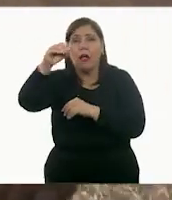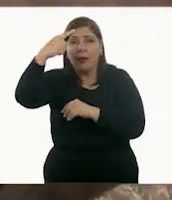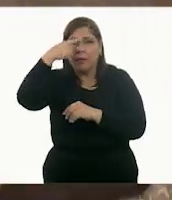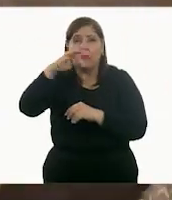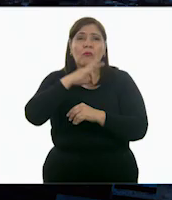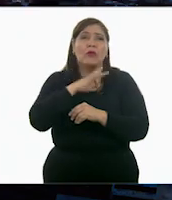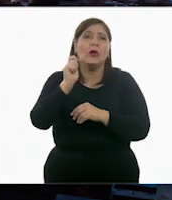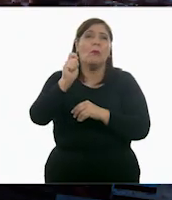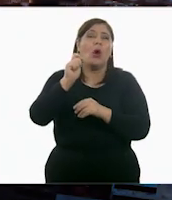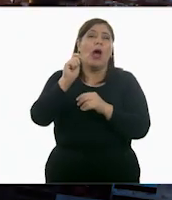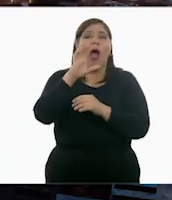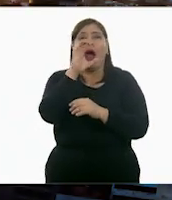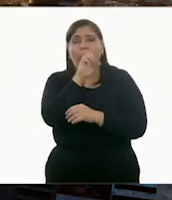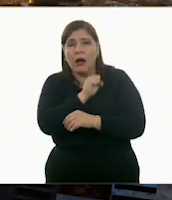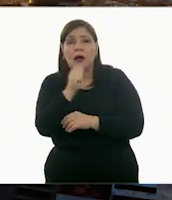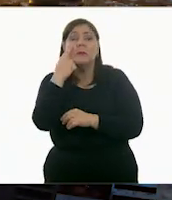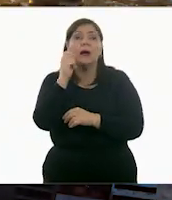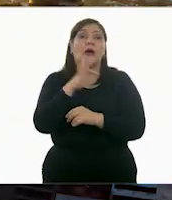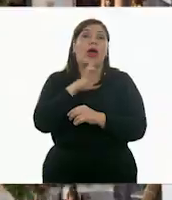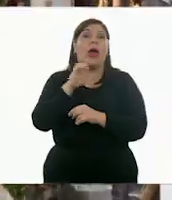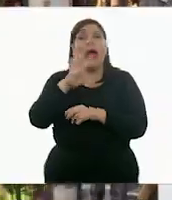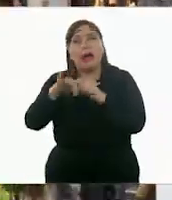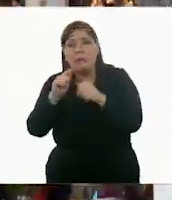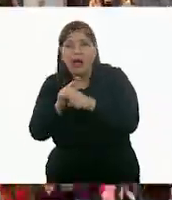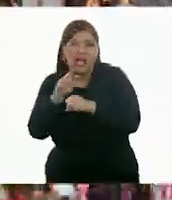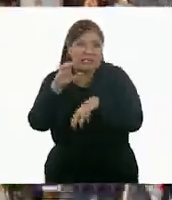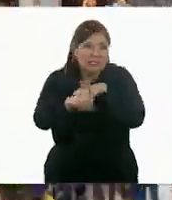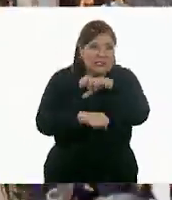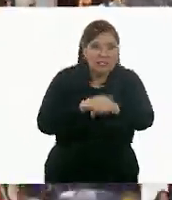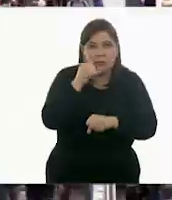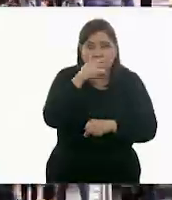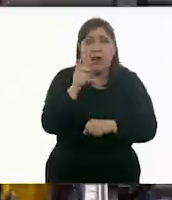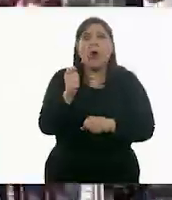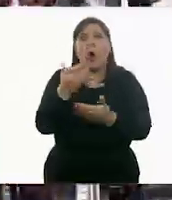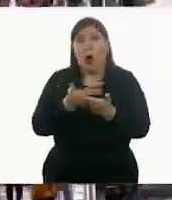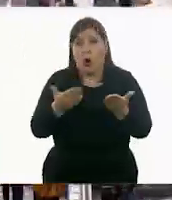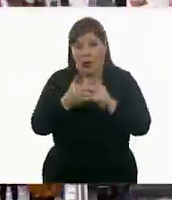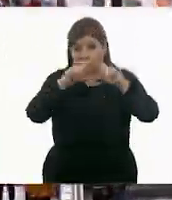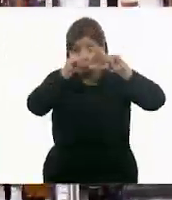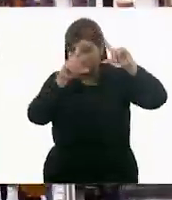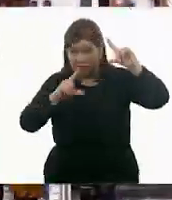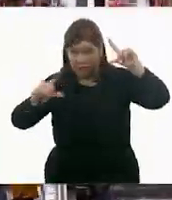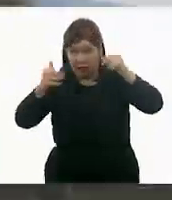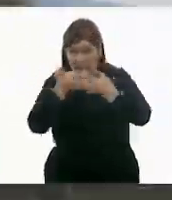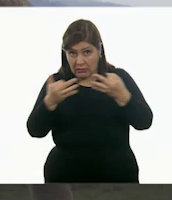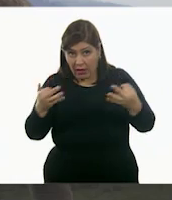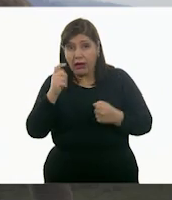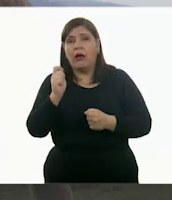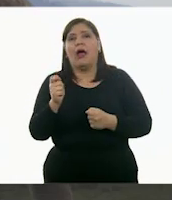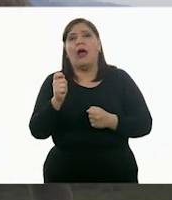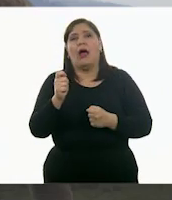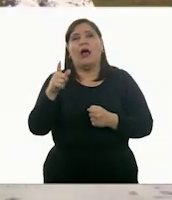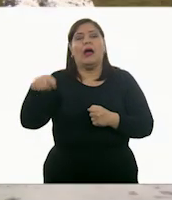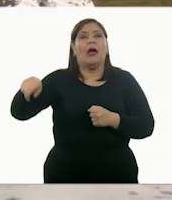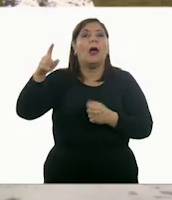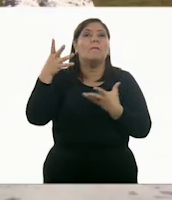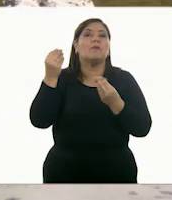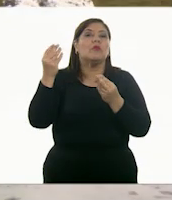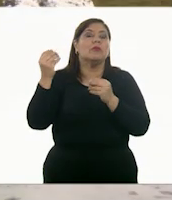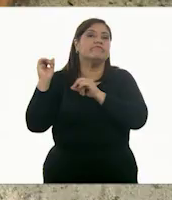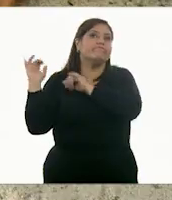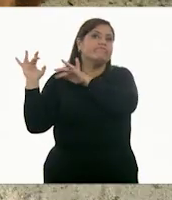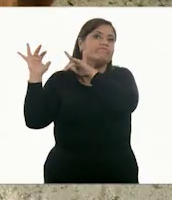feroces depredadores, de tal manera que el territorio que ahora ocupa México se convirtió en un paraíso para miles